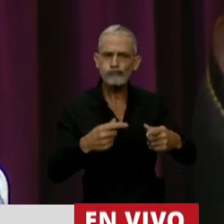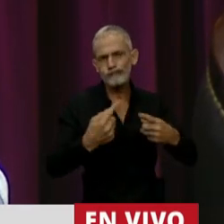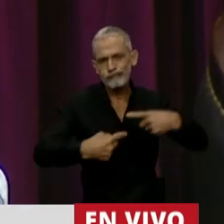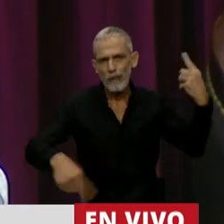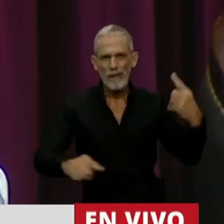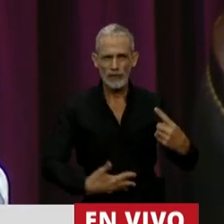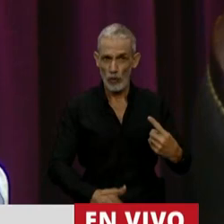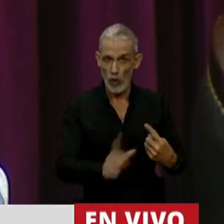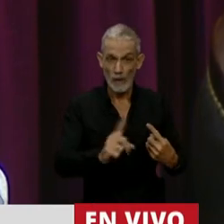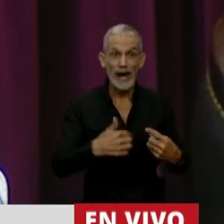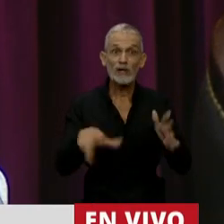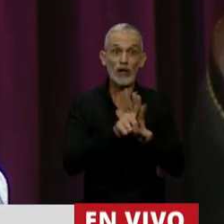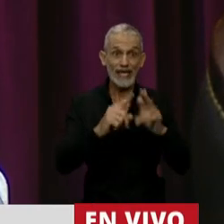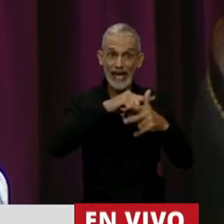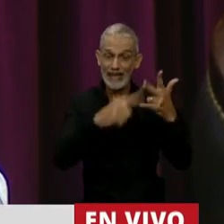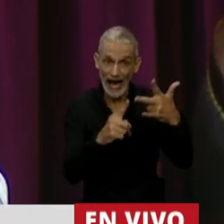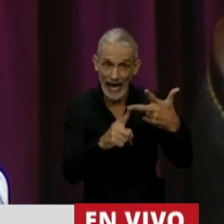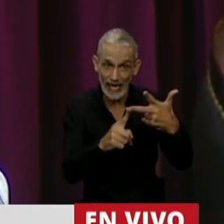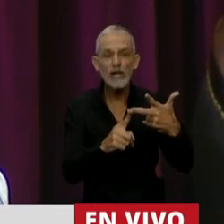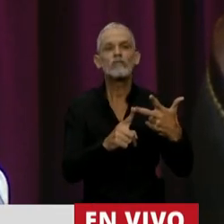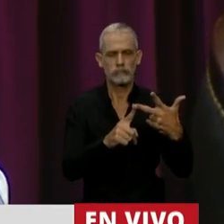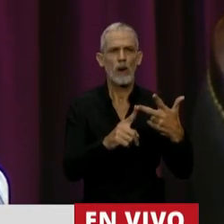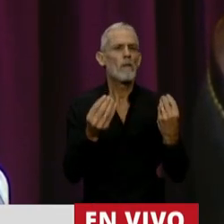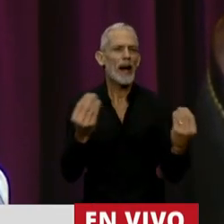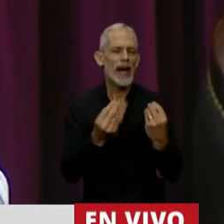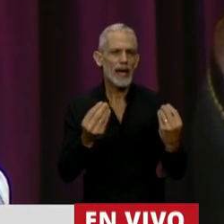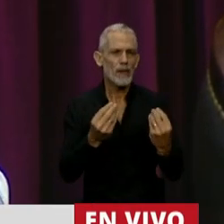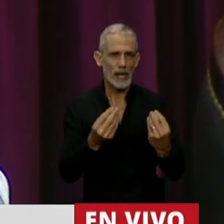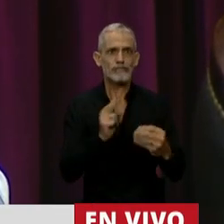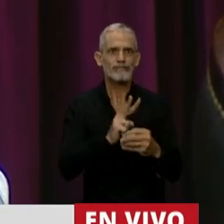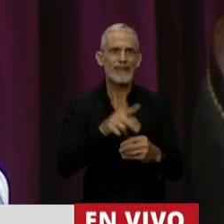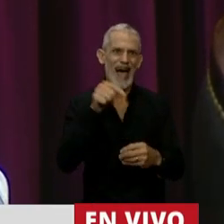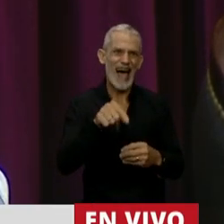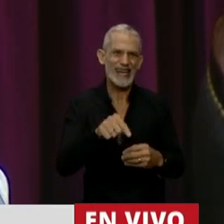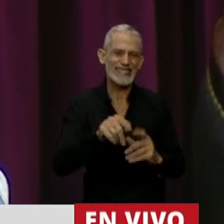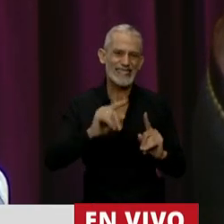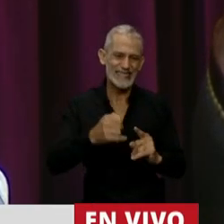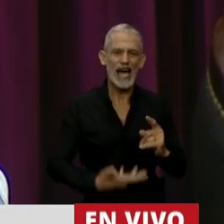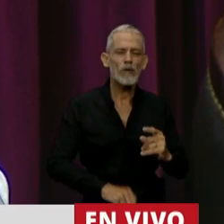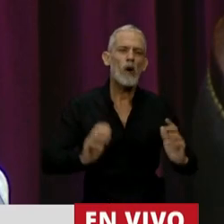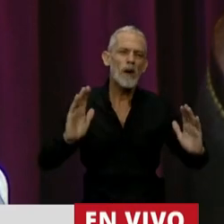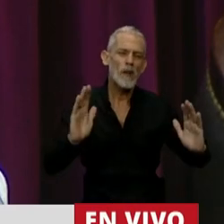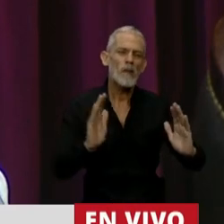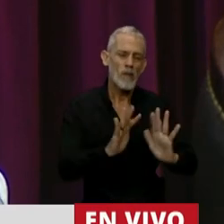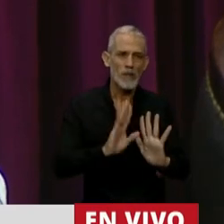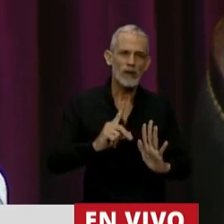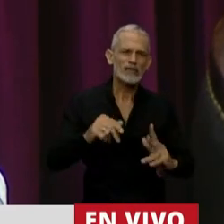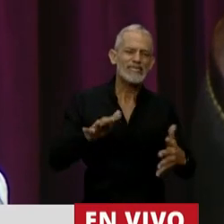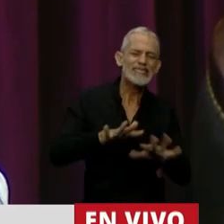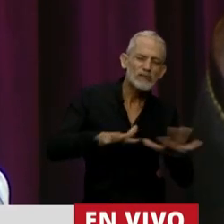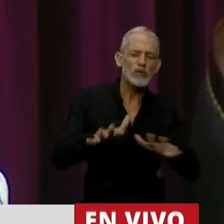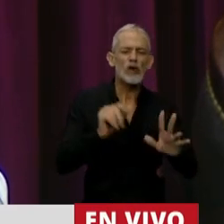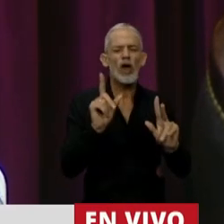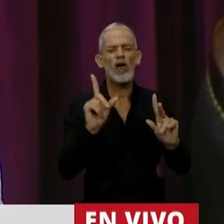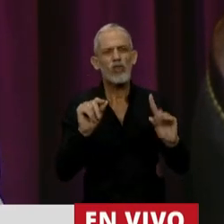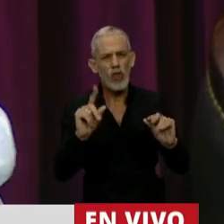y esta ley serán para evitar, disminuir y dejar de lamentar situaciones